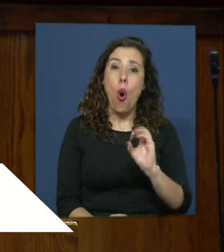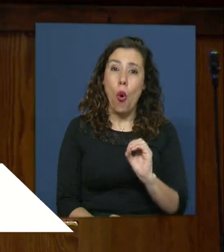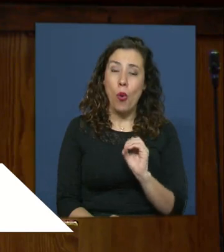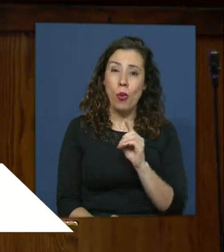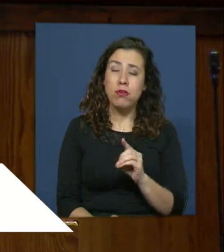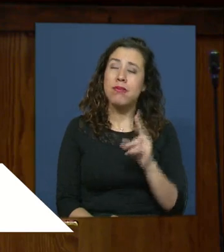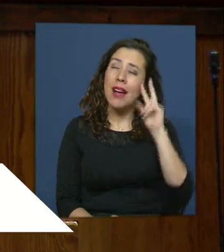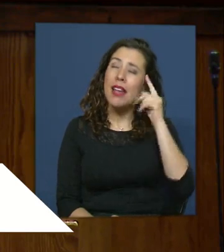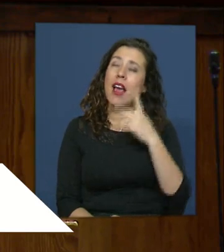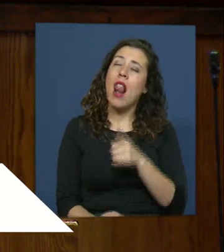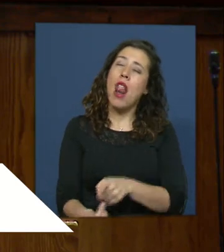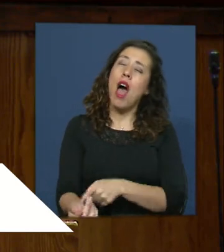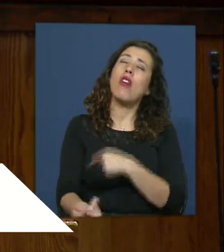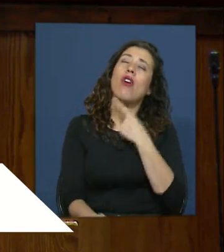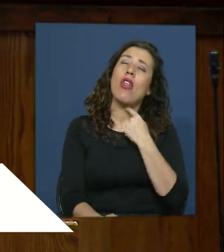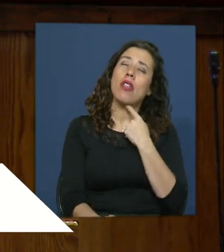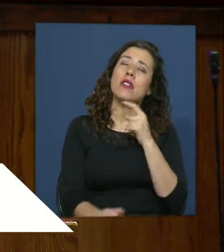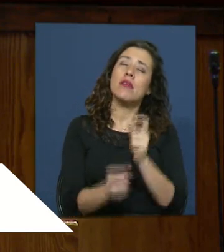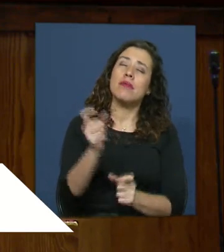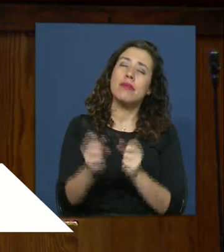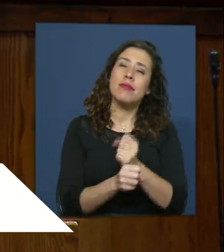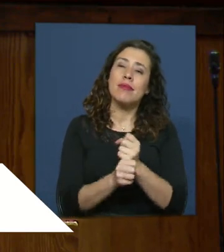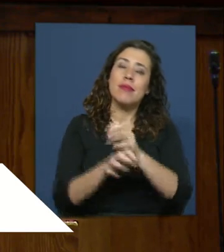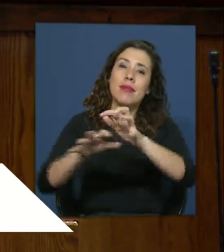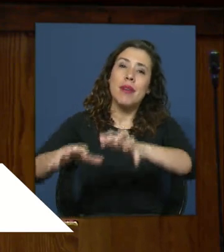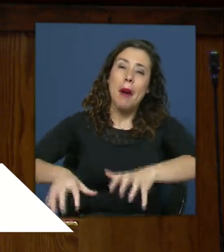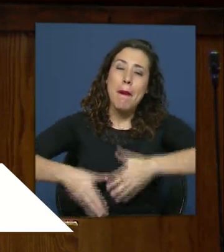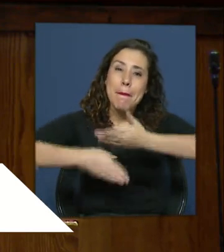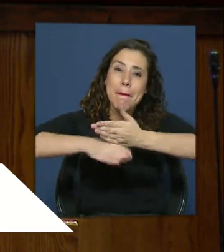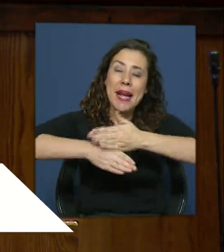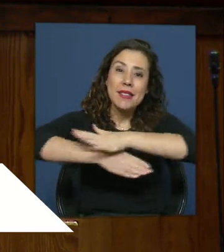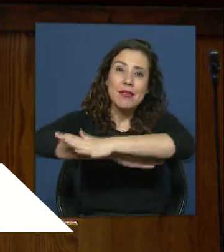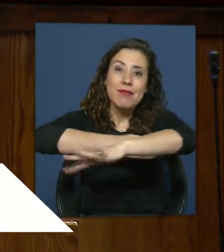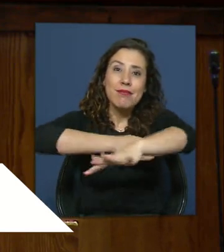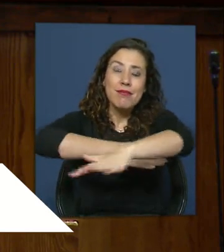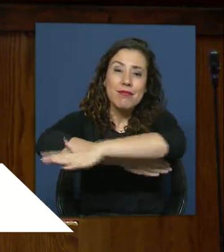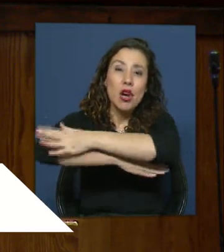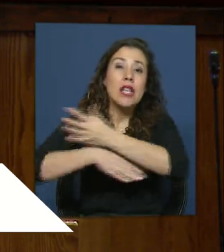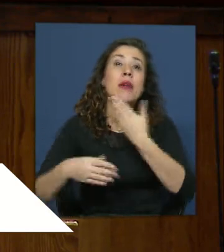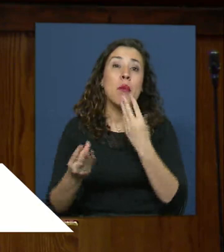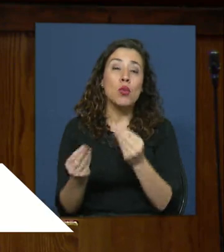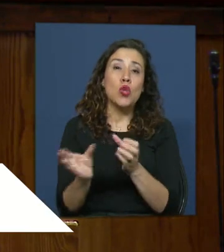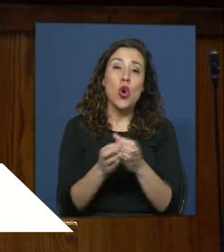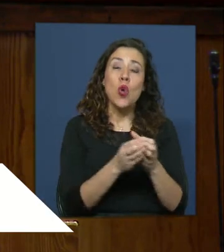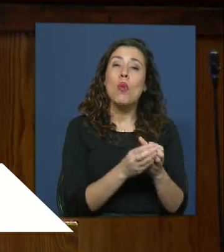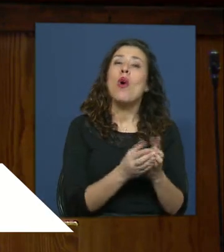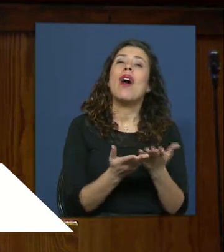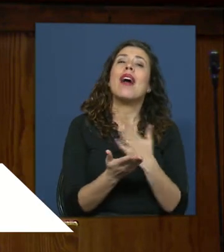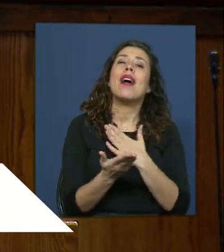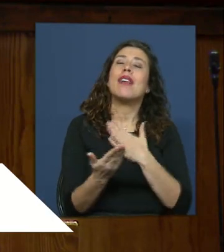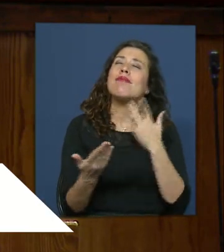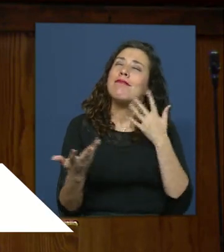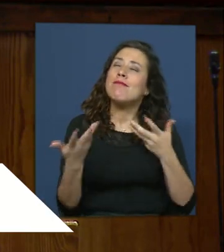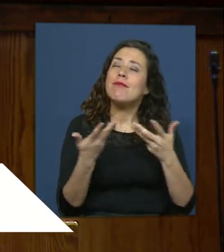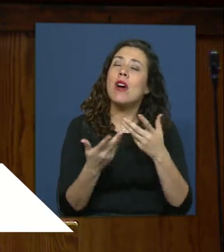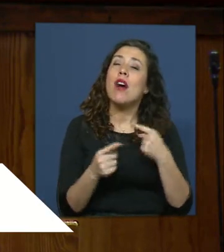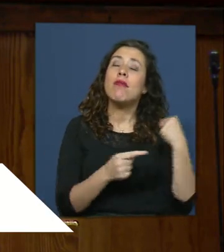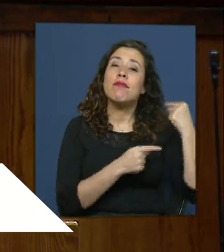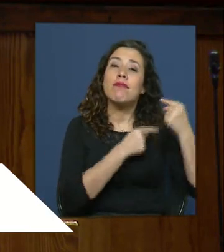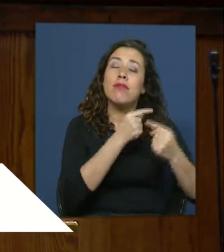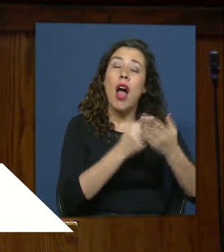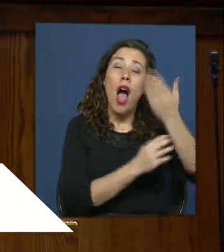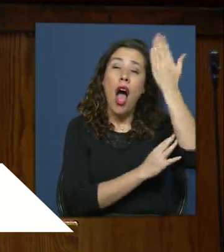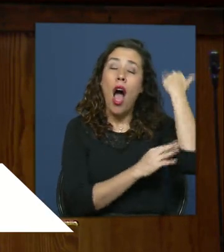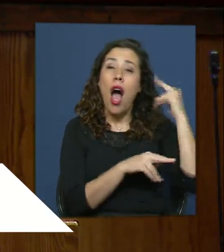a un largo anhelo de pescadores artesanales de la actualidad y de varias agrupaciones que tienen en común un lazo ancestral que, pese